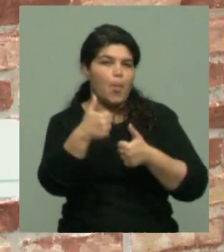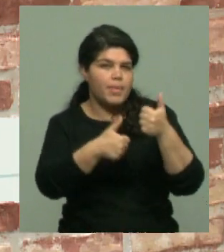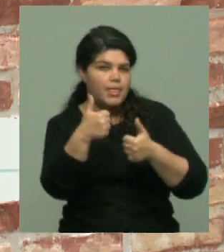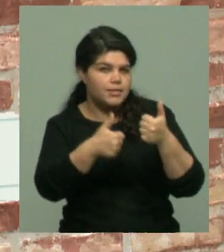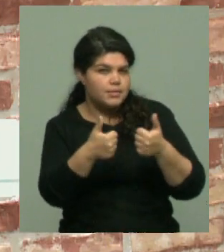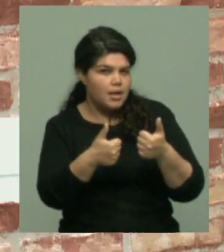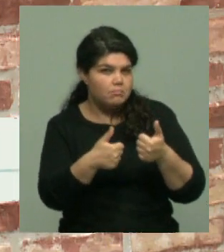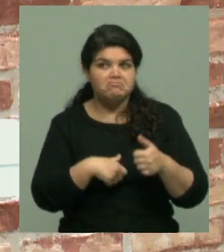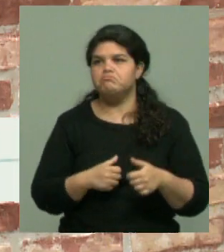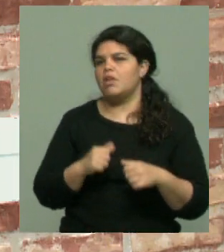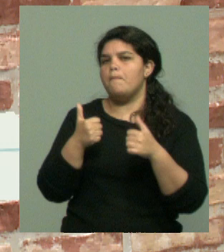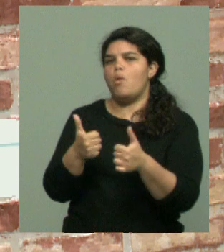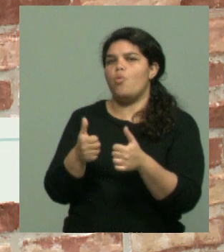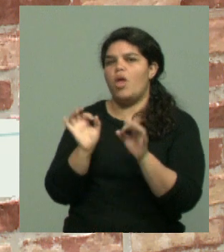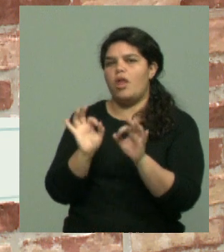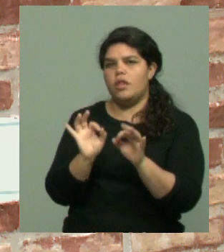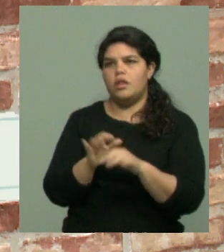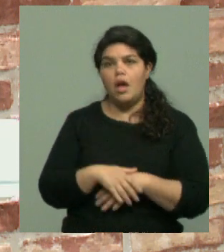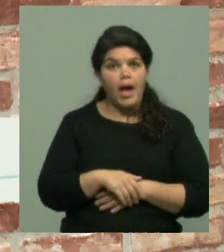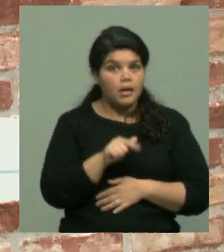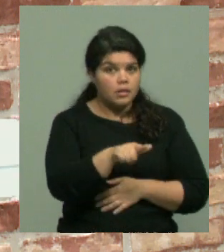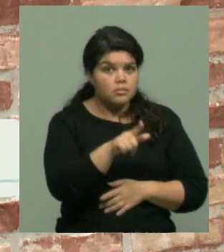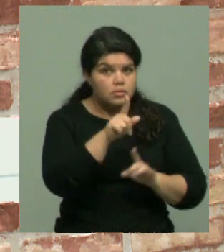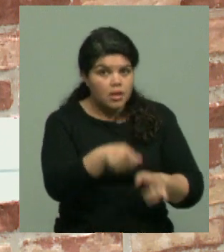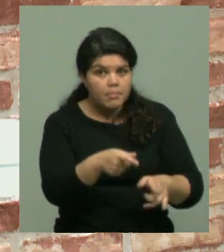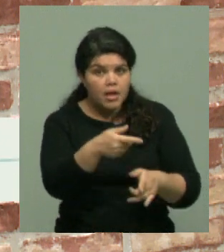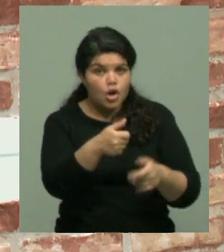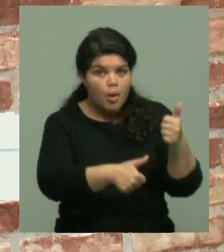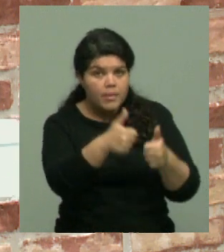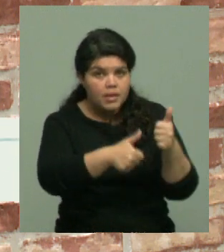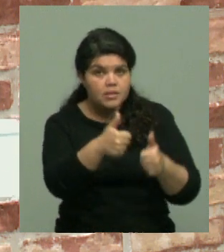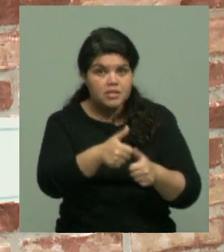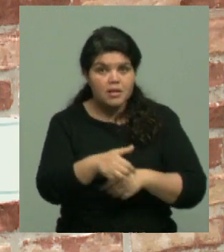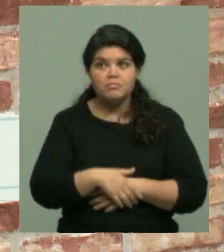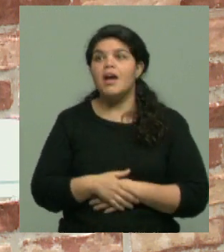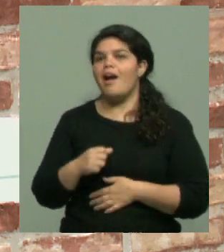la competencia? Me encanta. Y competís. ¿Y cómo te ha ido en las competencias? Bien, no.